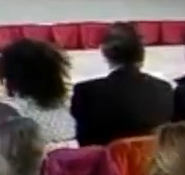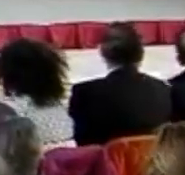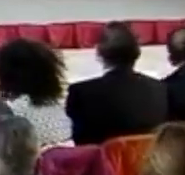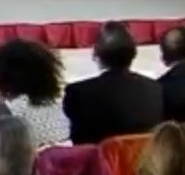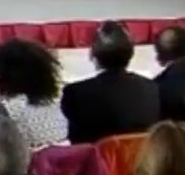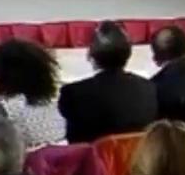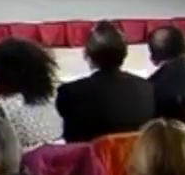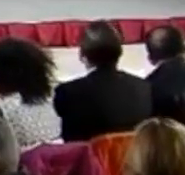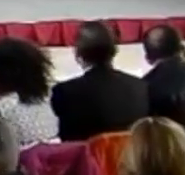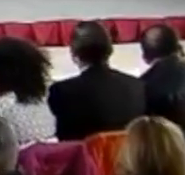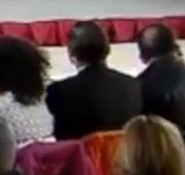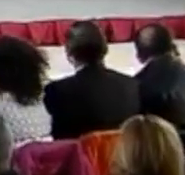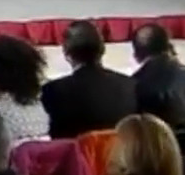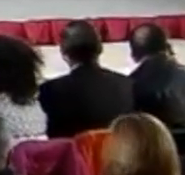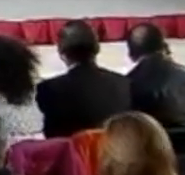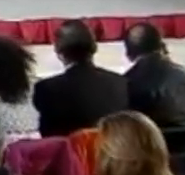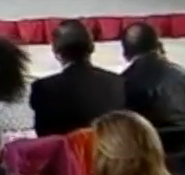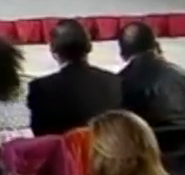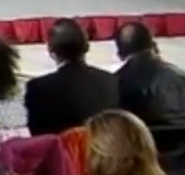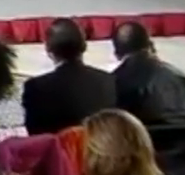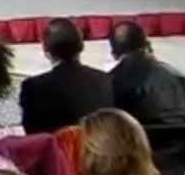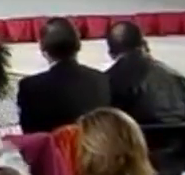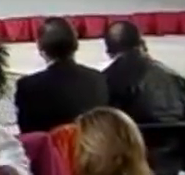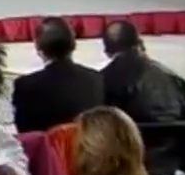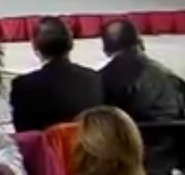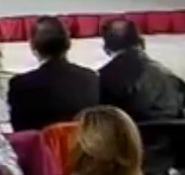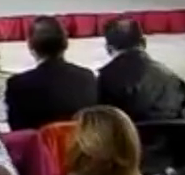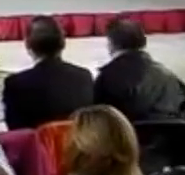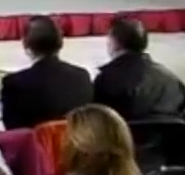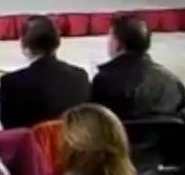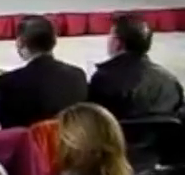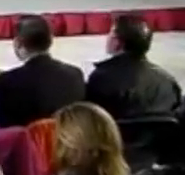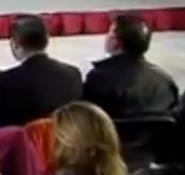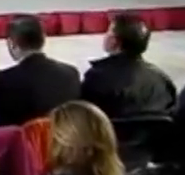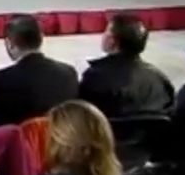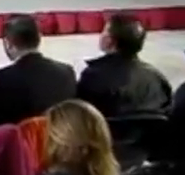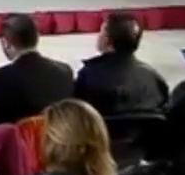Buenos días, presidente. Yo tengo dos preguntas. La primera es,